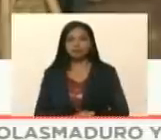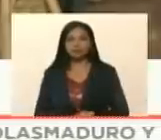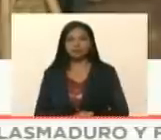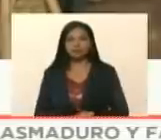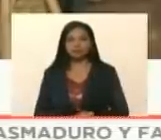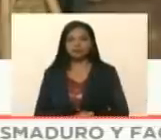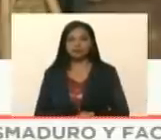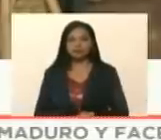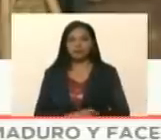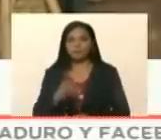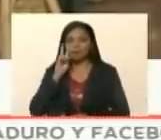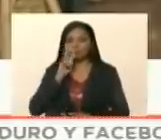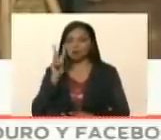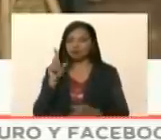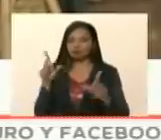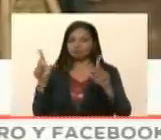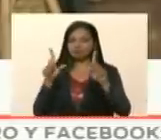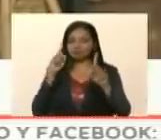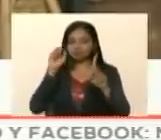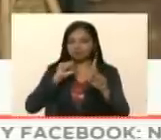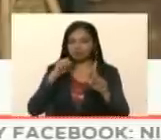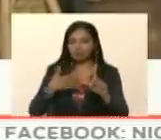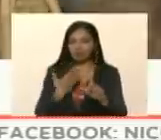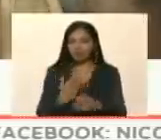ven ustedes en las imágenes.